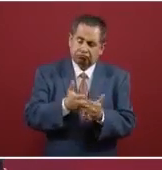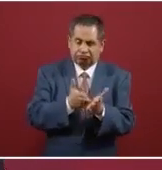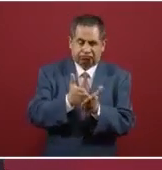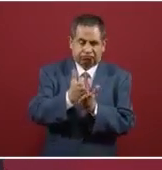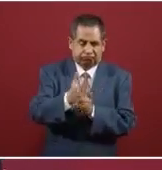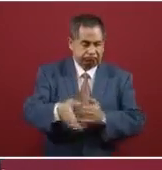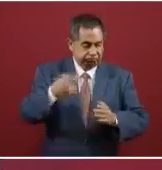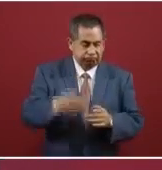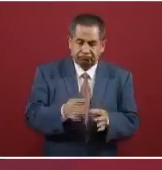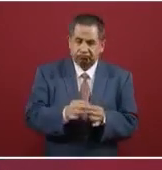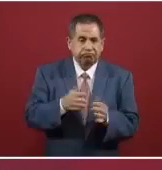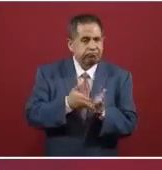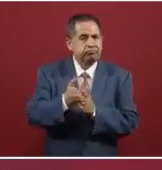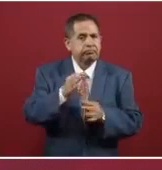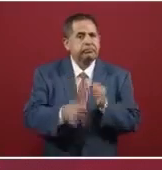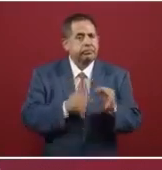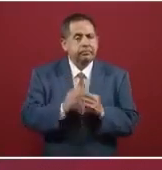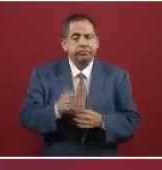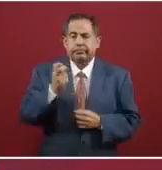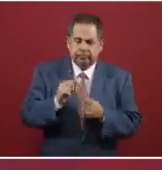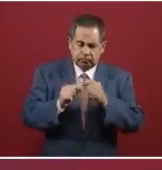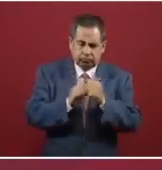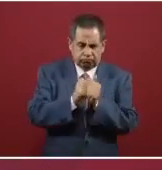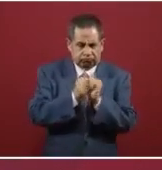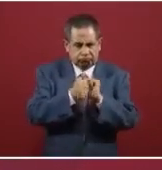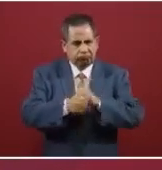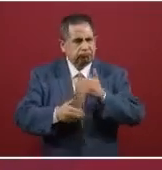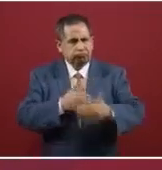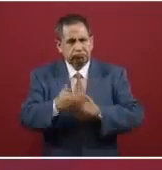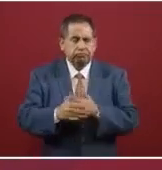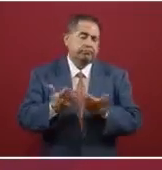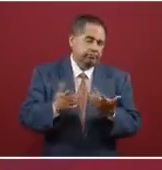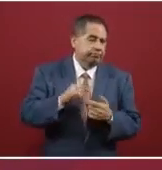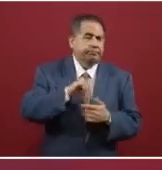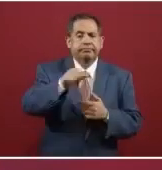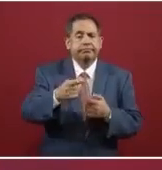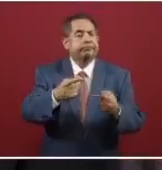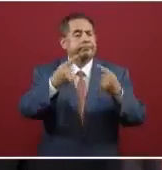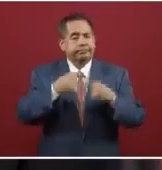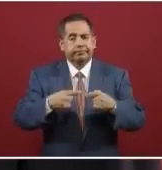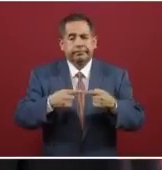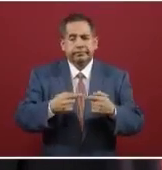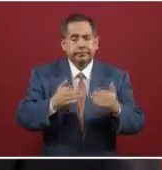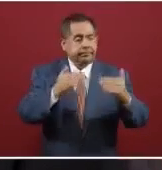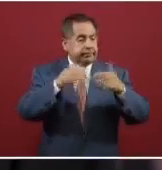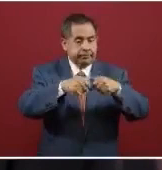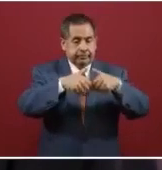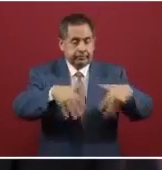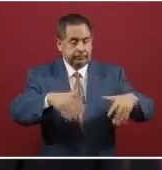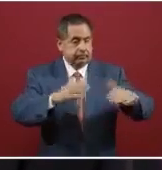integridad. Es un proceso. Y luego están los